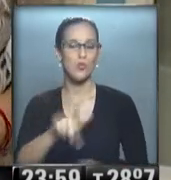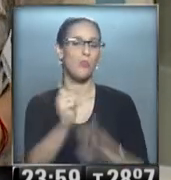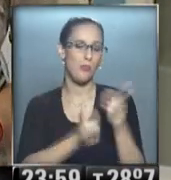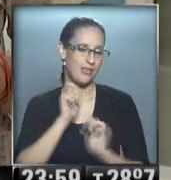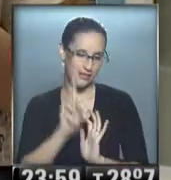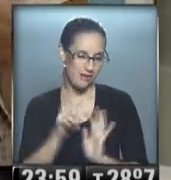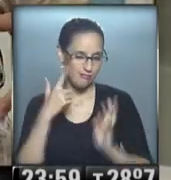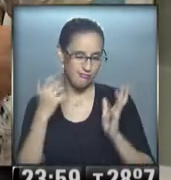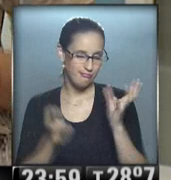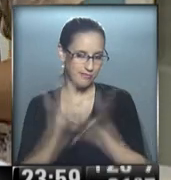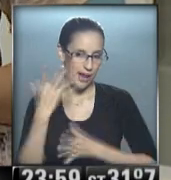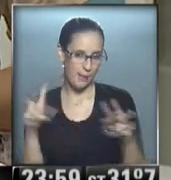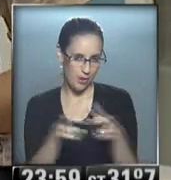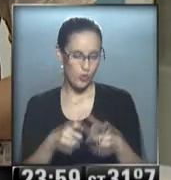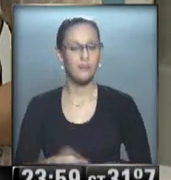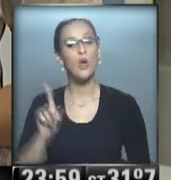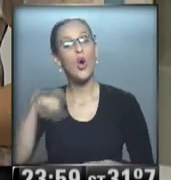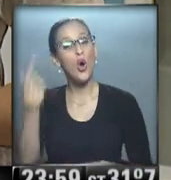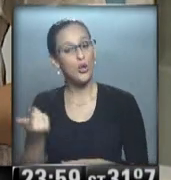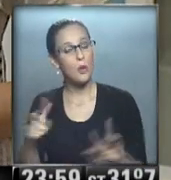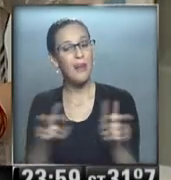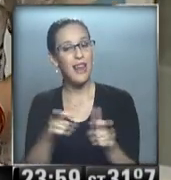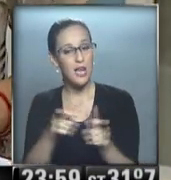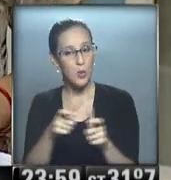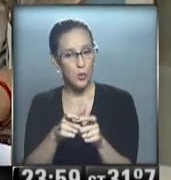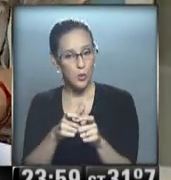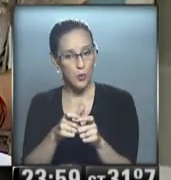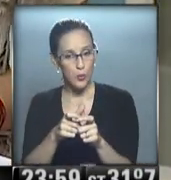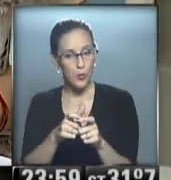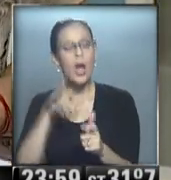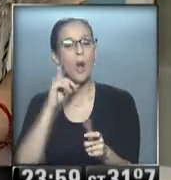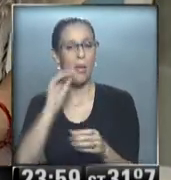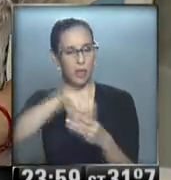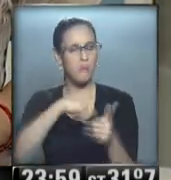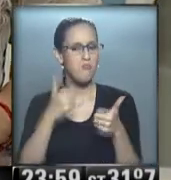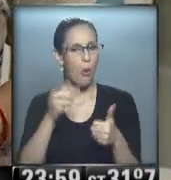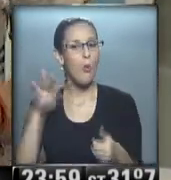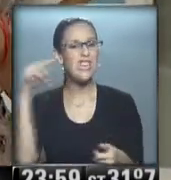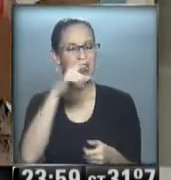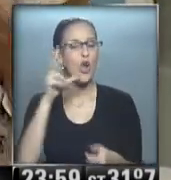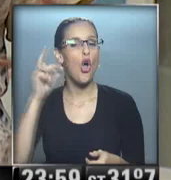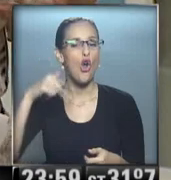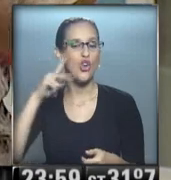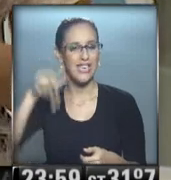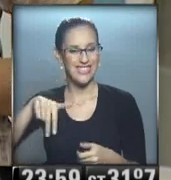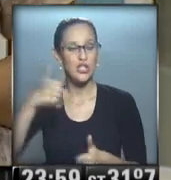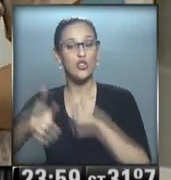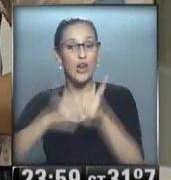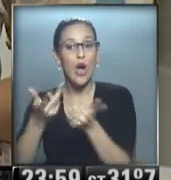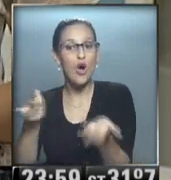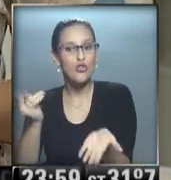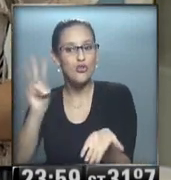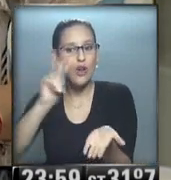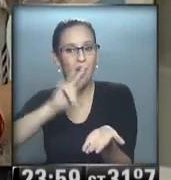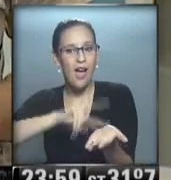BBC Earth, así se dice. Tenemos por otro lado la película que viene con Keanu Reeves protagonizando 47 Ronin, que es una historia que lo vuelve a mostrar vinculado al